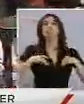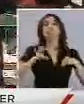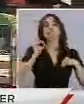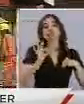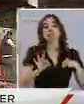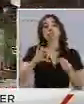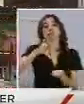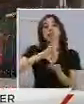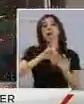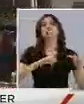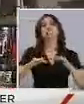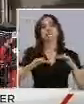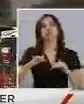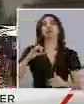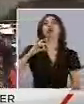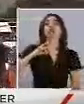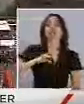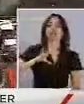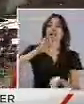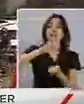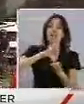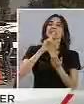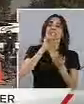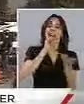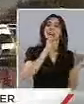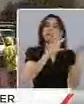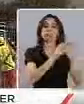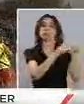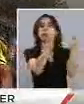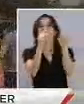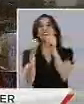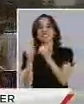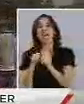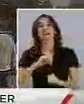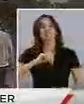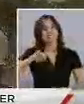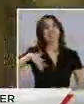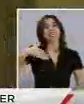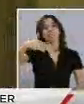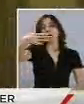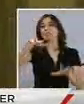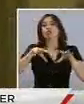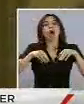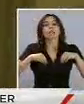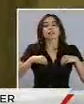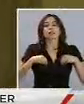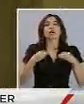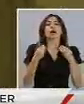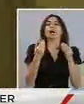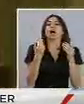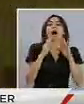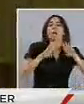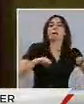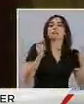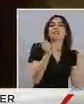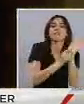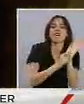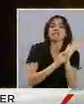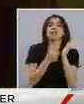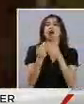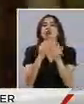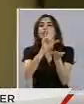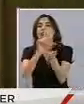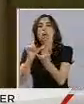país sísmico, asumir que Chile es un país que tiene desastres y asumir que van a seguir sucediendo, indistintamente en la fecha que sean, cuando sean, en la zona que sean,